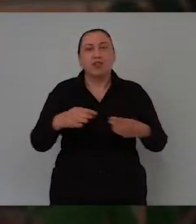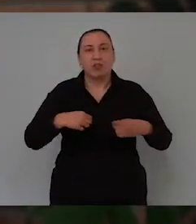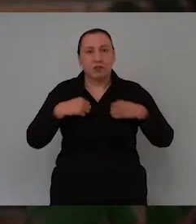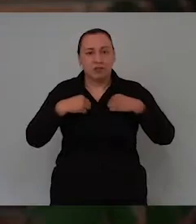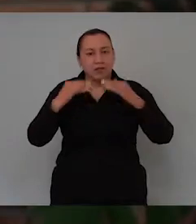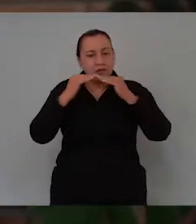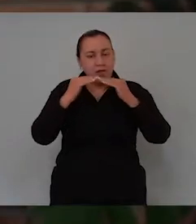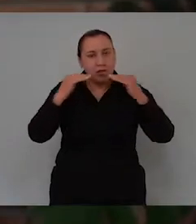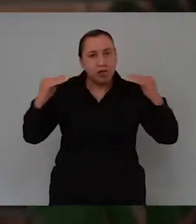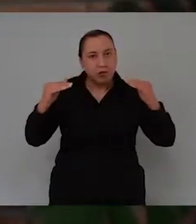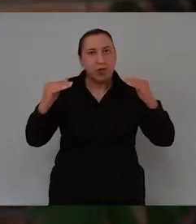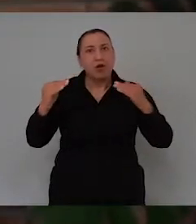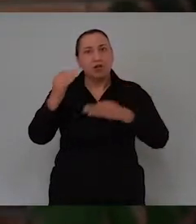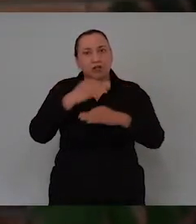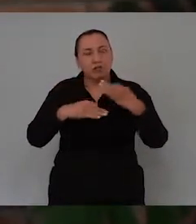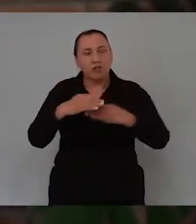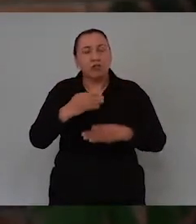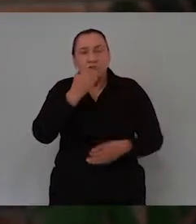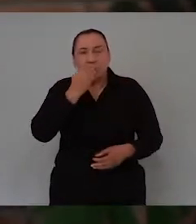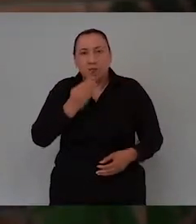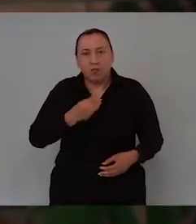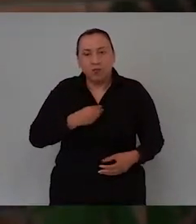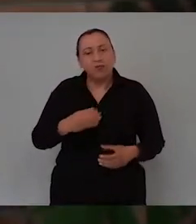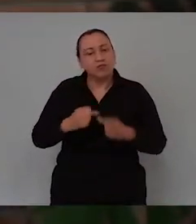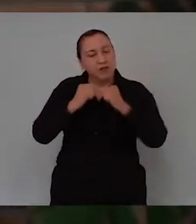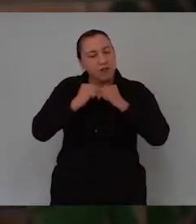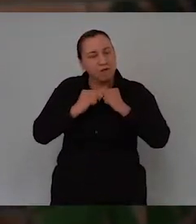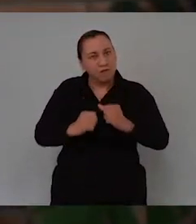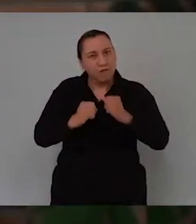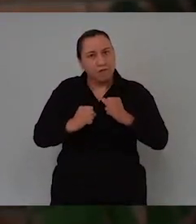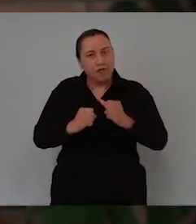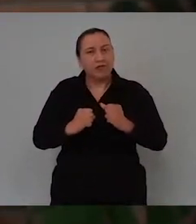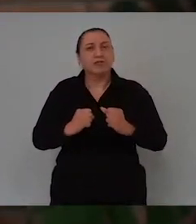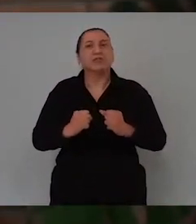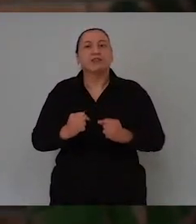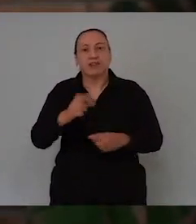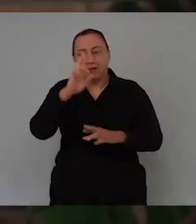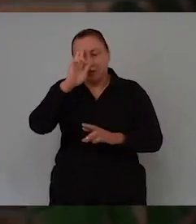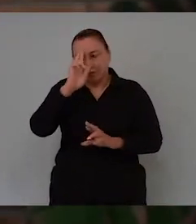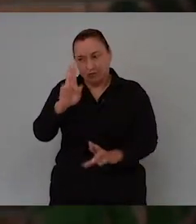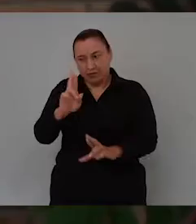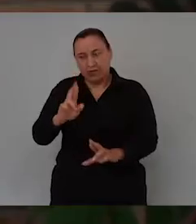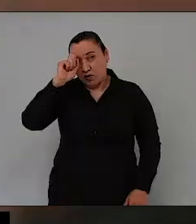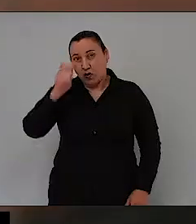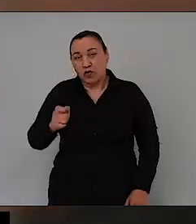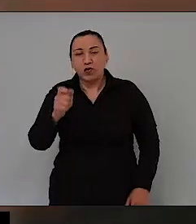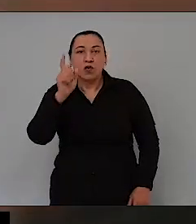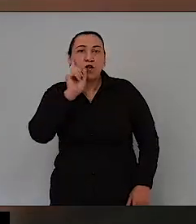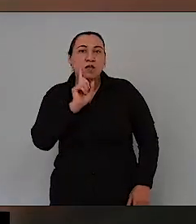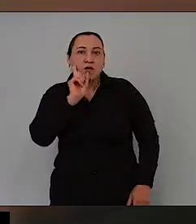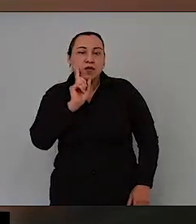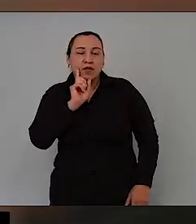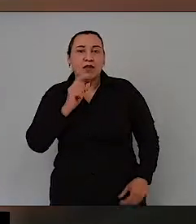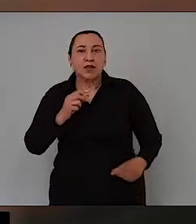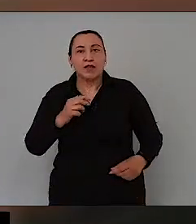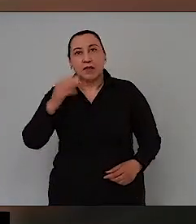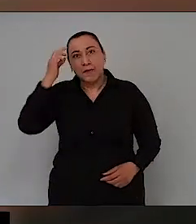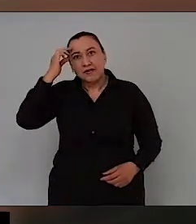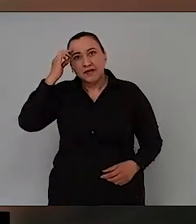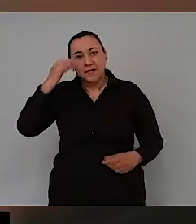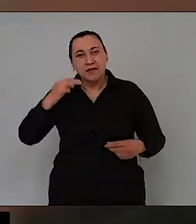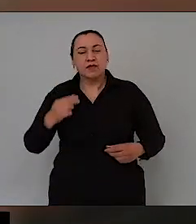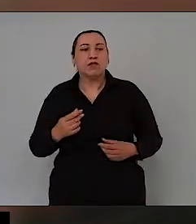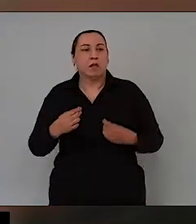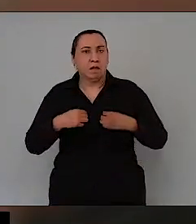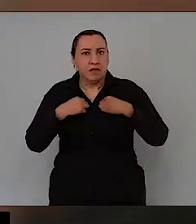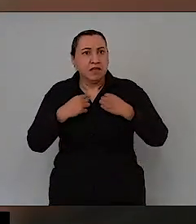tendrían derecho a una vida plena e igualitaria y con su compromiso y fortaleza las honraron. Reconozco a las